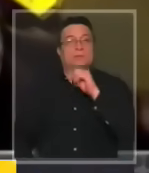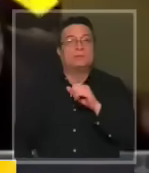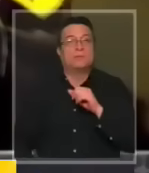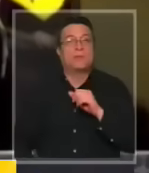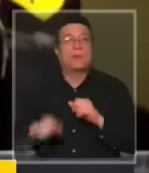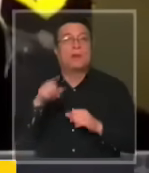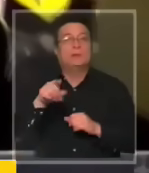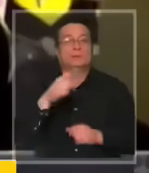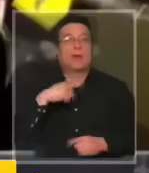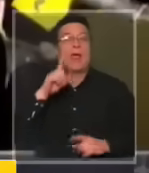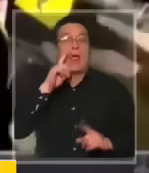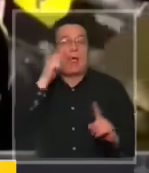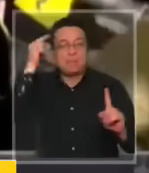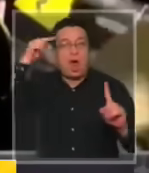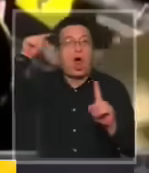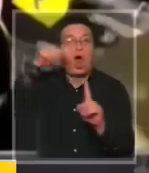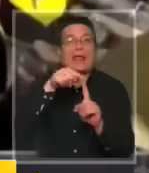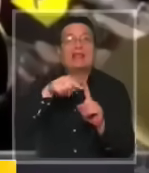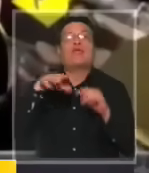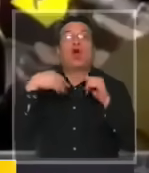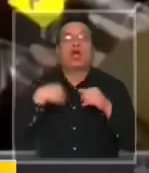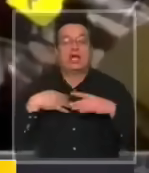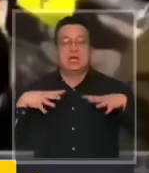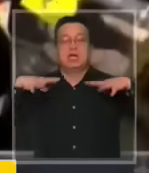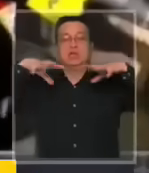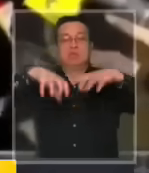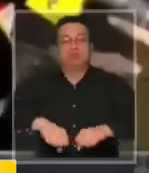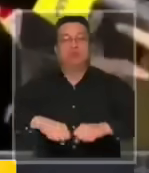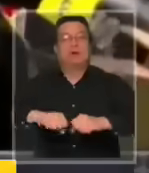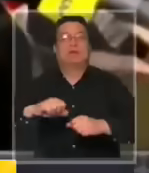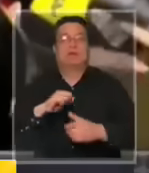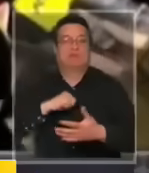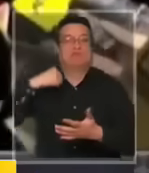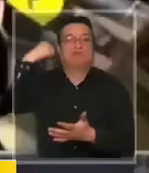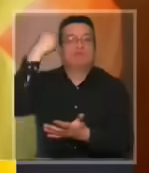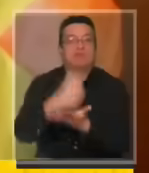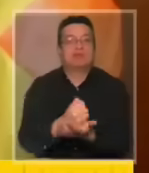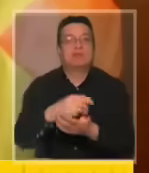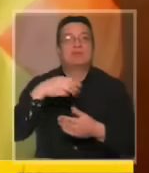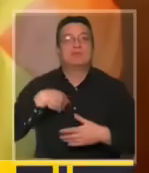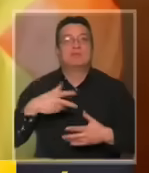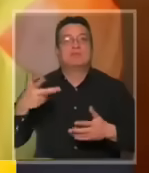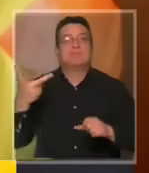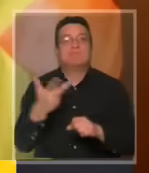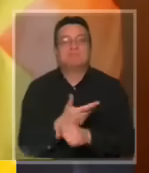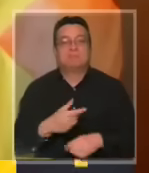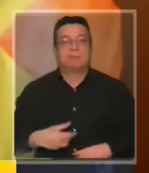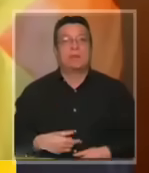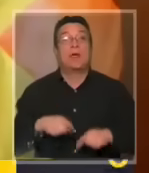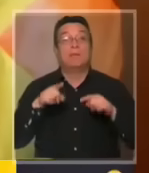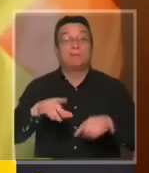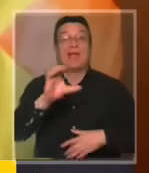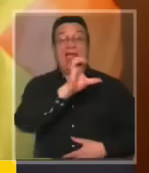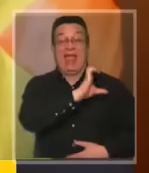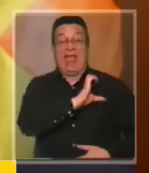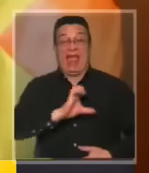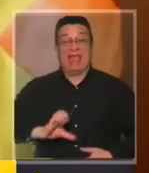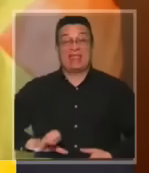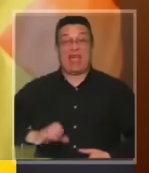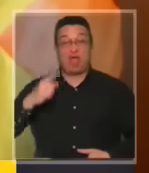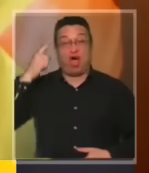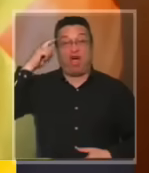tengan como objetivo llegar al poder y saquear nuestra amada patria. El Estado Plurinacional de